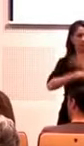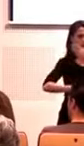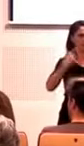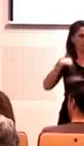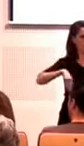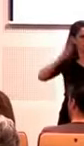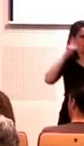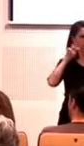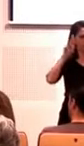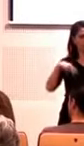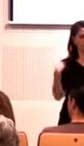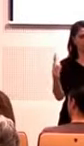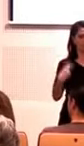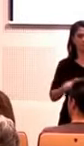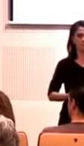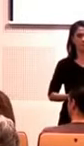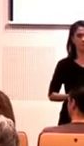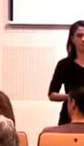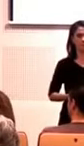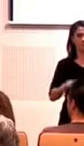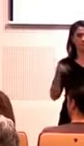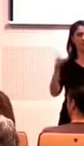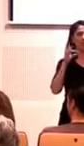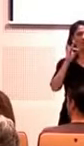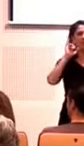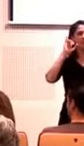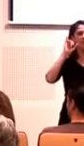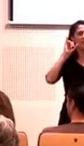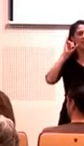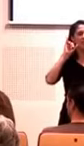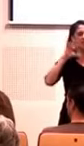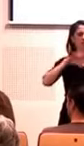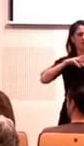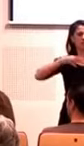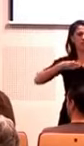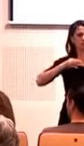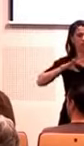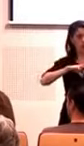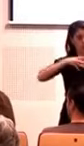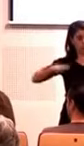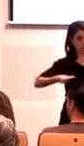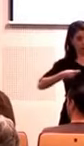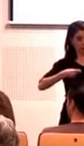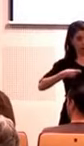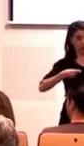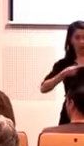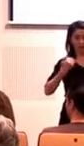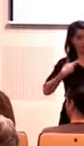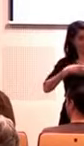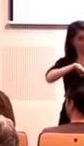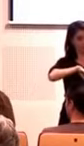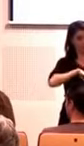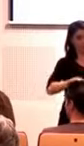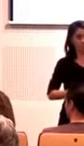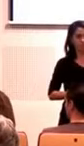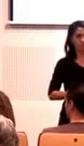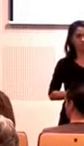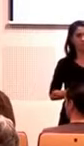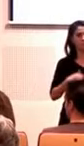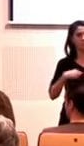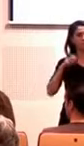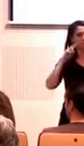alta, con distrofia muscular, la cual falleció. Y bueno, ahí conocí a